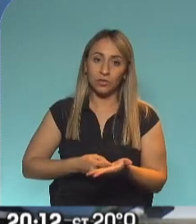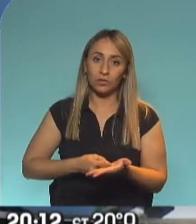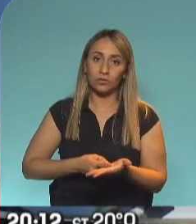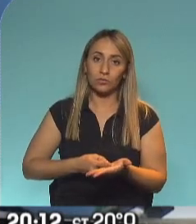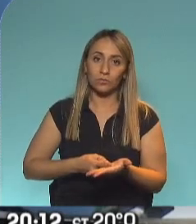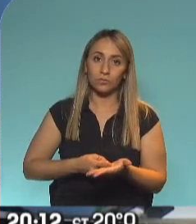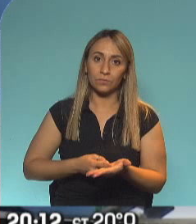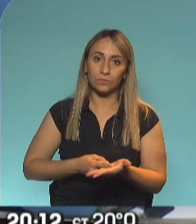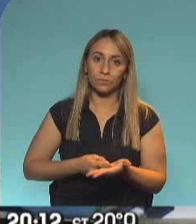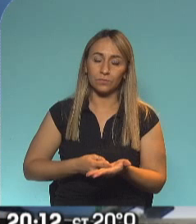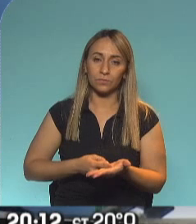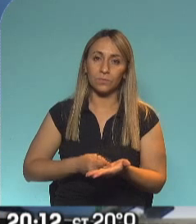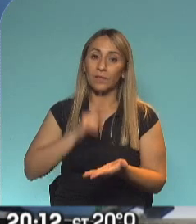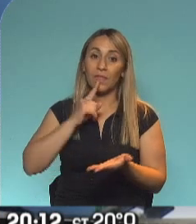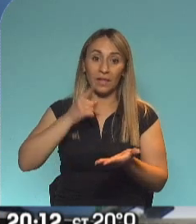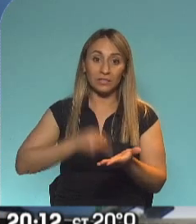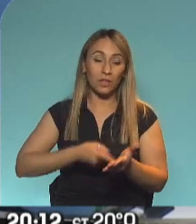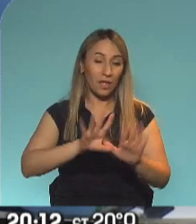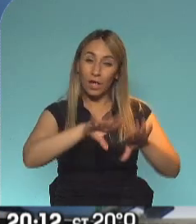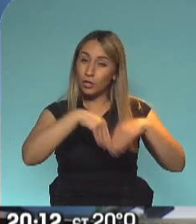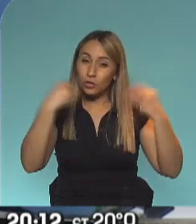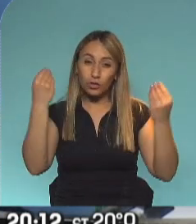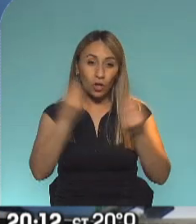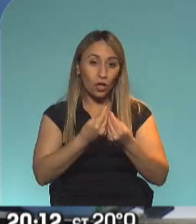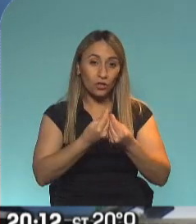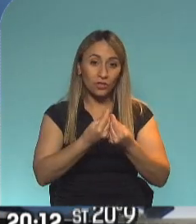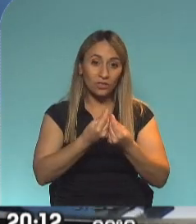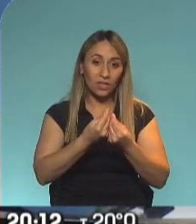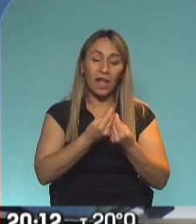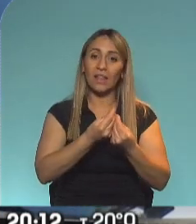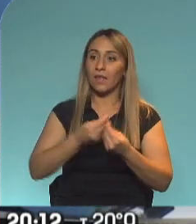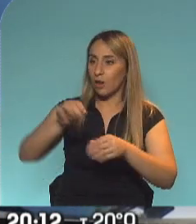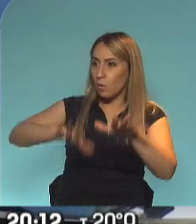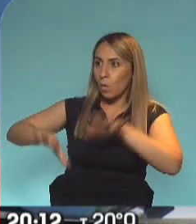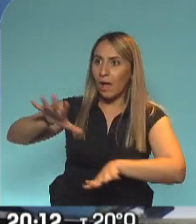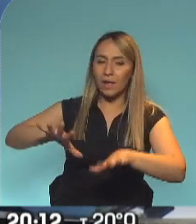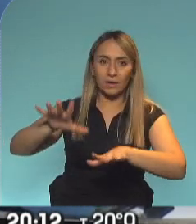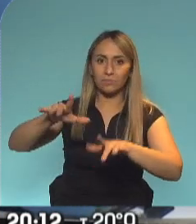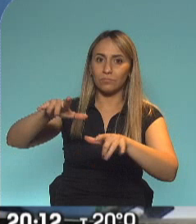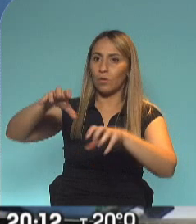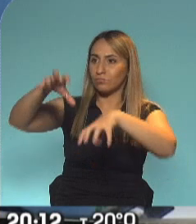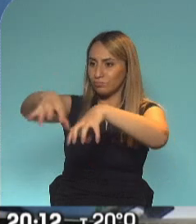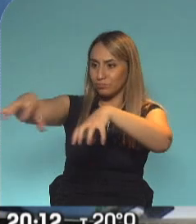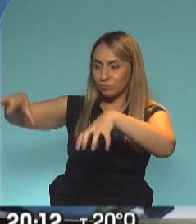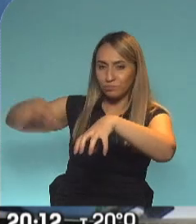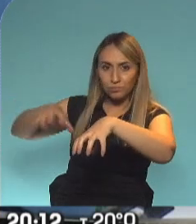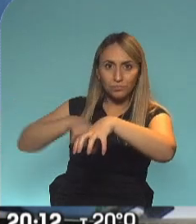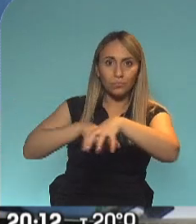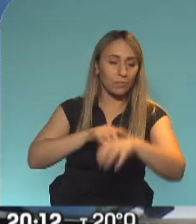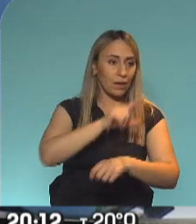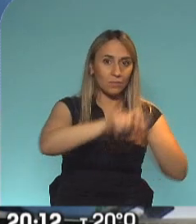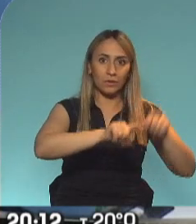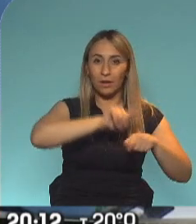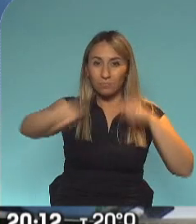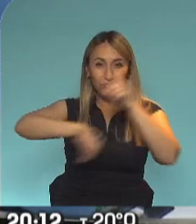relevar la totalidad de los alojamientos disponibles en toda la provincia,